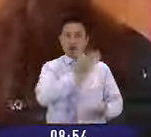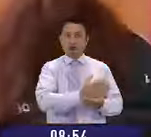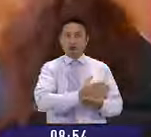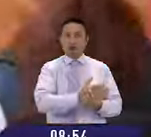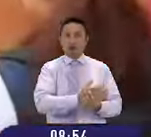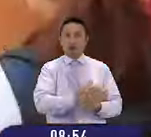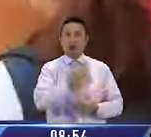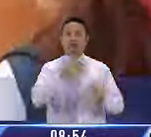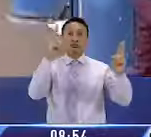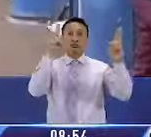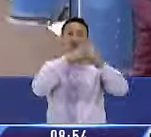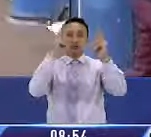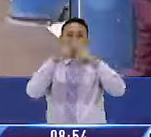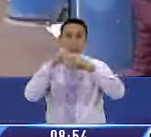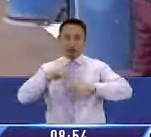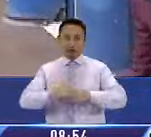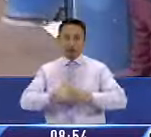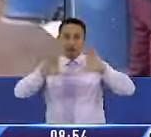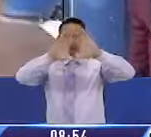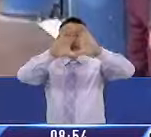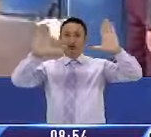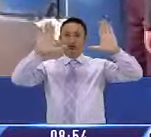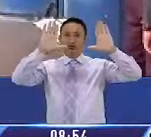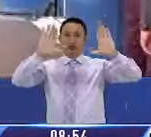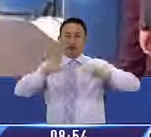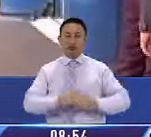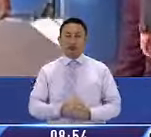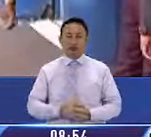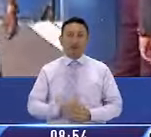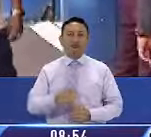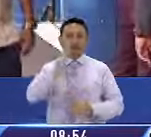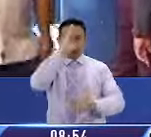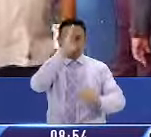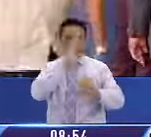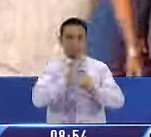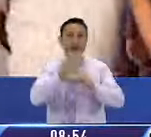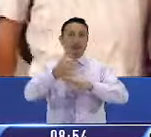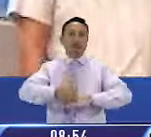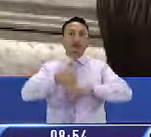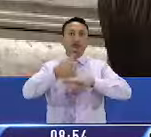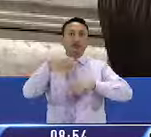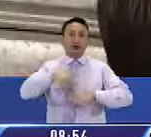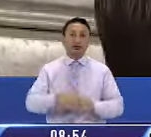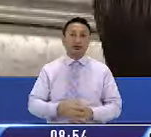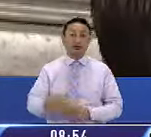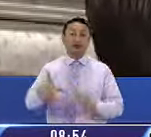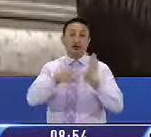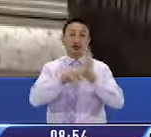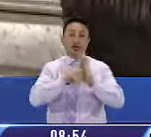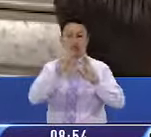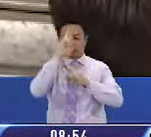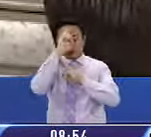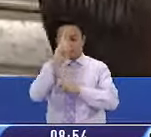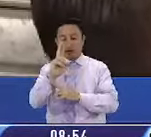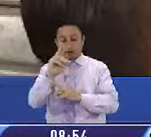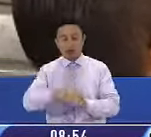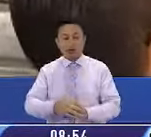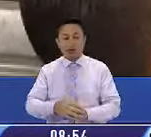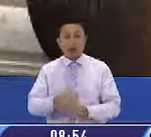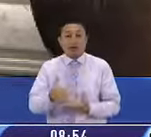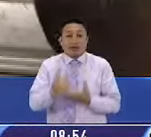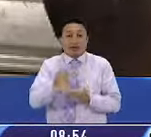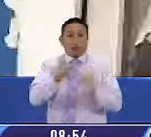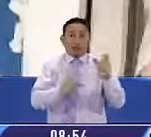fueron colocados en cada una de las puertas. El objetivo, según el intendente de policía, era que cumplan con la ley y que brinden una buena atención